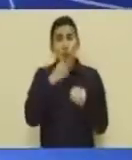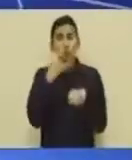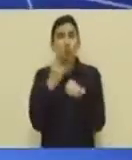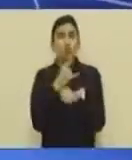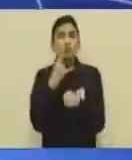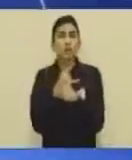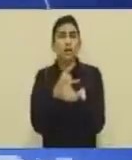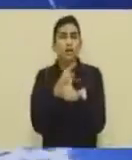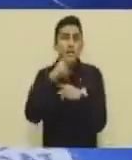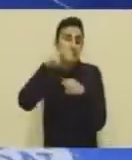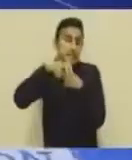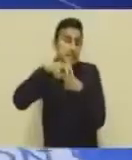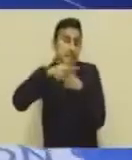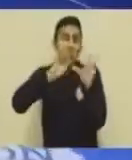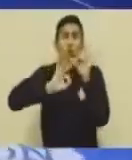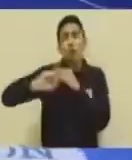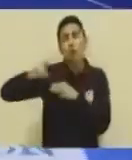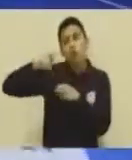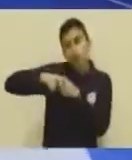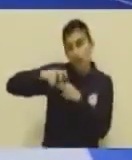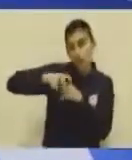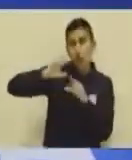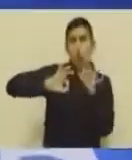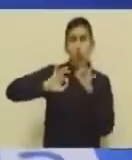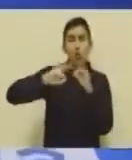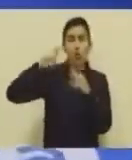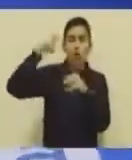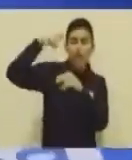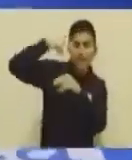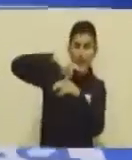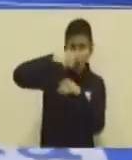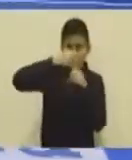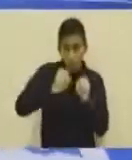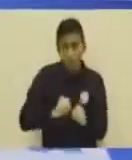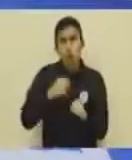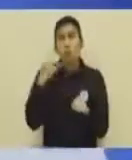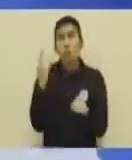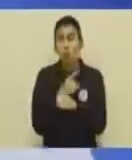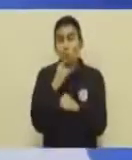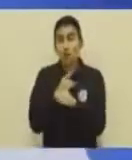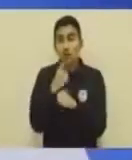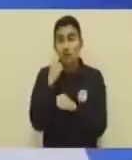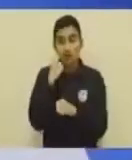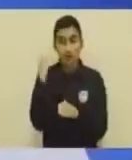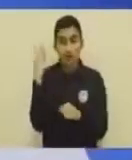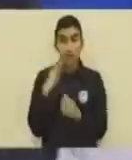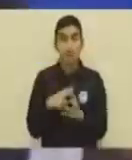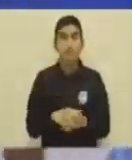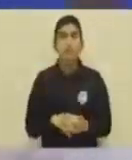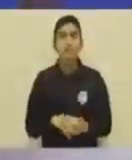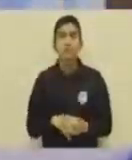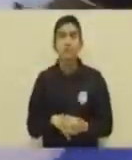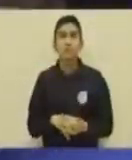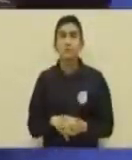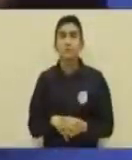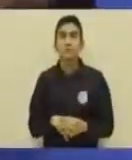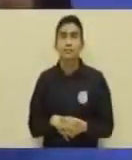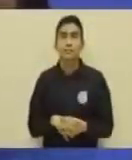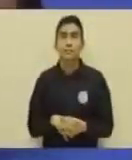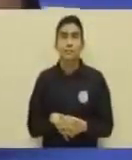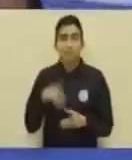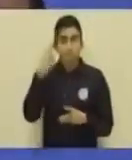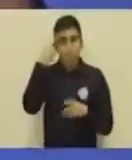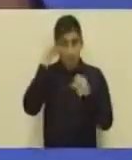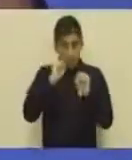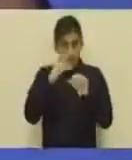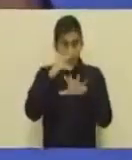utilizar en tu casa una silla, un banco, una grada, pero debes auxiliarte de alguna superficie